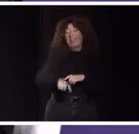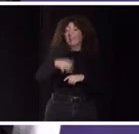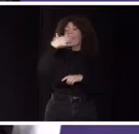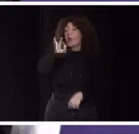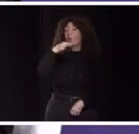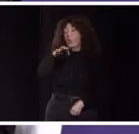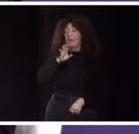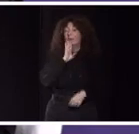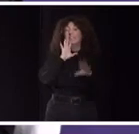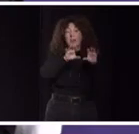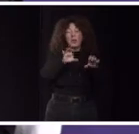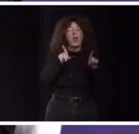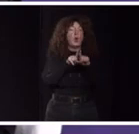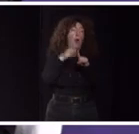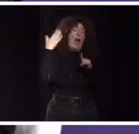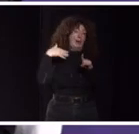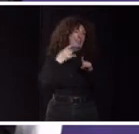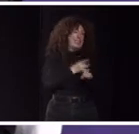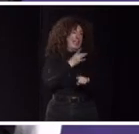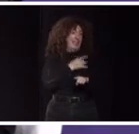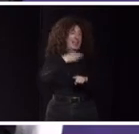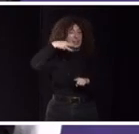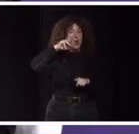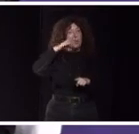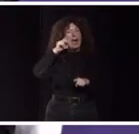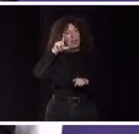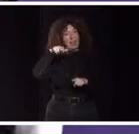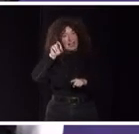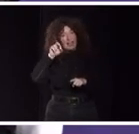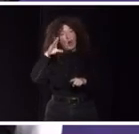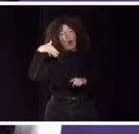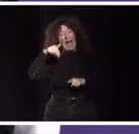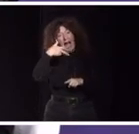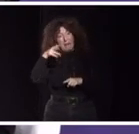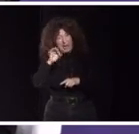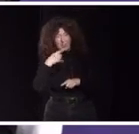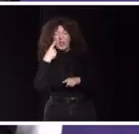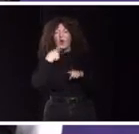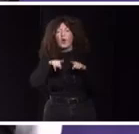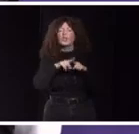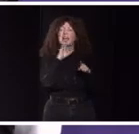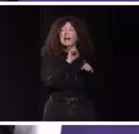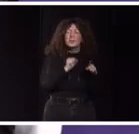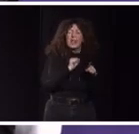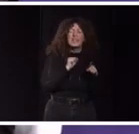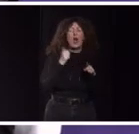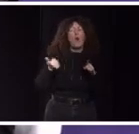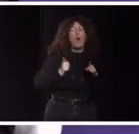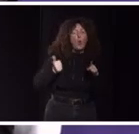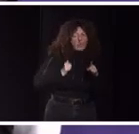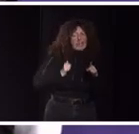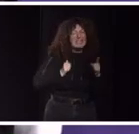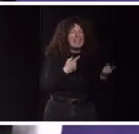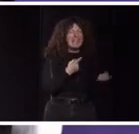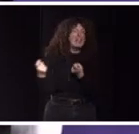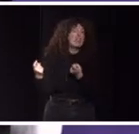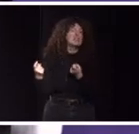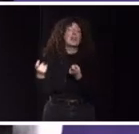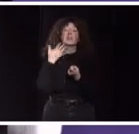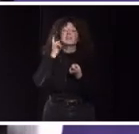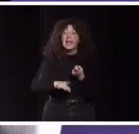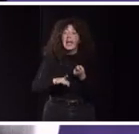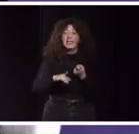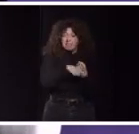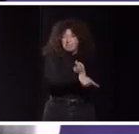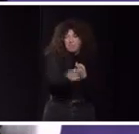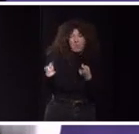como decía Marcelino Camacho, las cosas bellas, útiles y necesarias, de la mano de nuestro pueblo, de los trabajadores